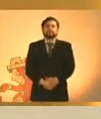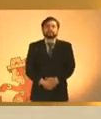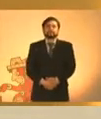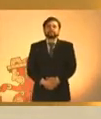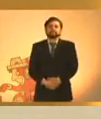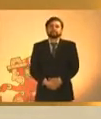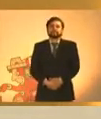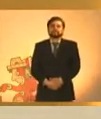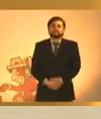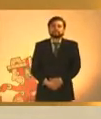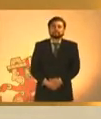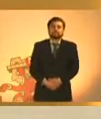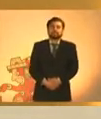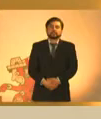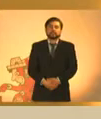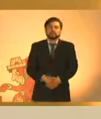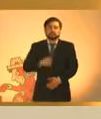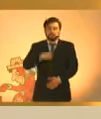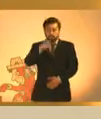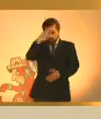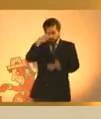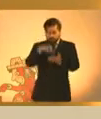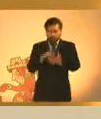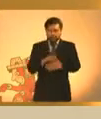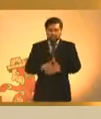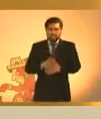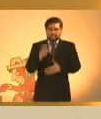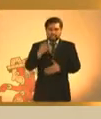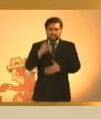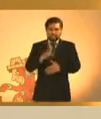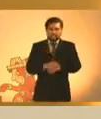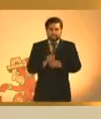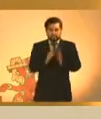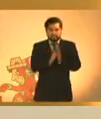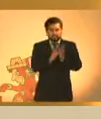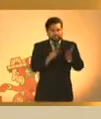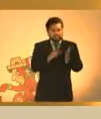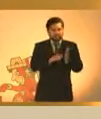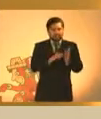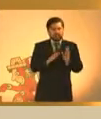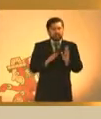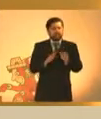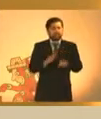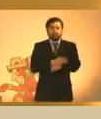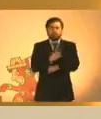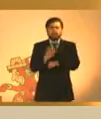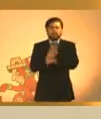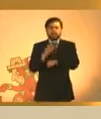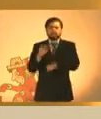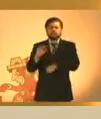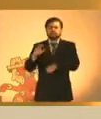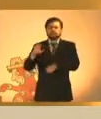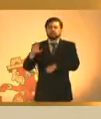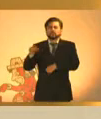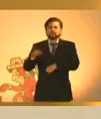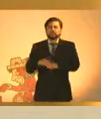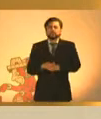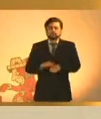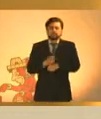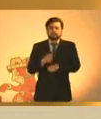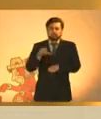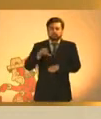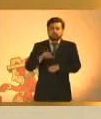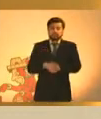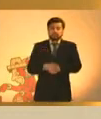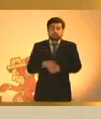no mucho prólogo yo creo que está claro porque un libro como estos porque en el fondo de cultura porque hoy y todavía más